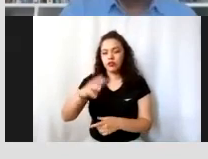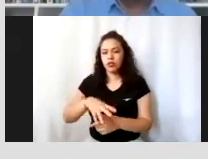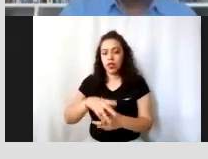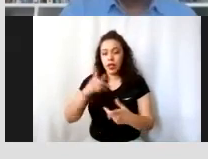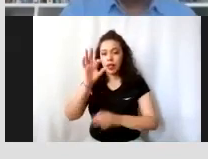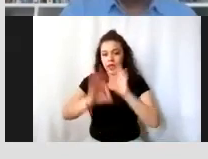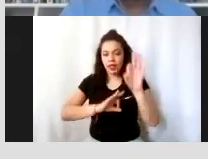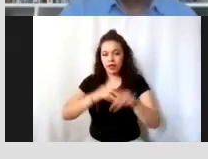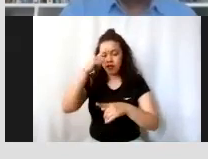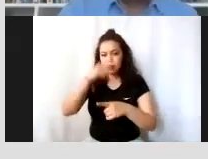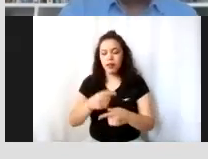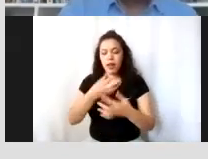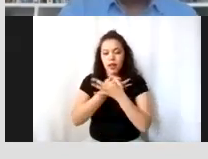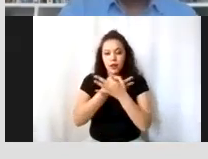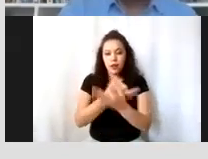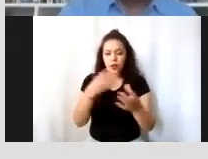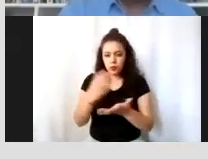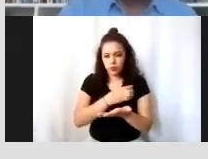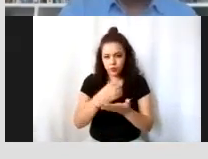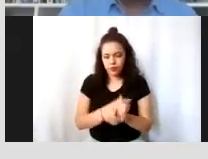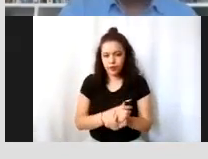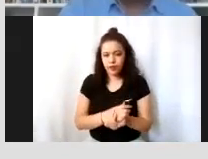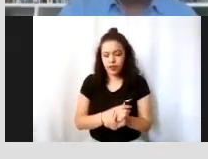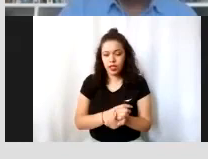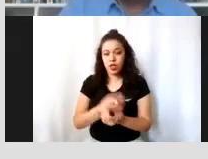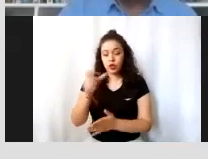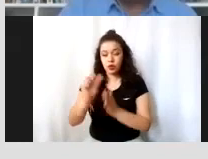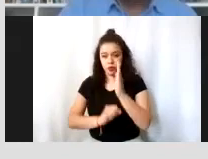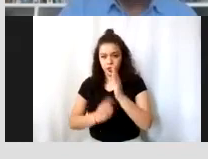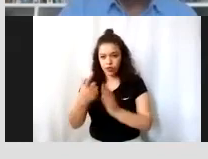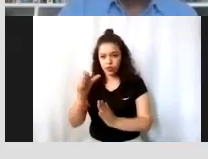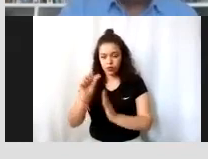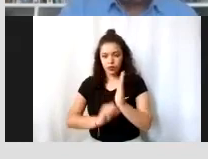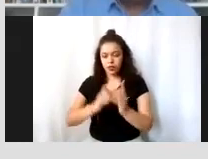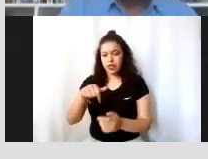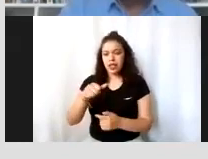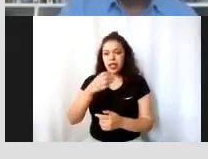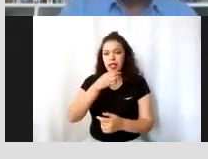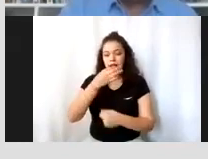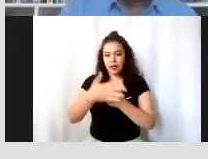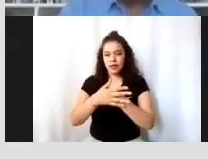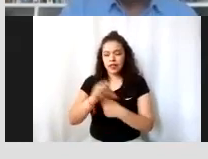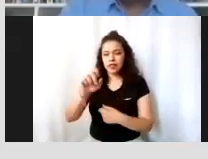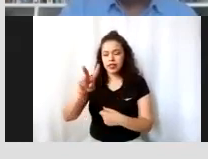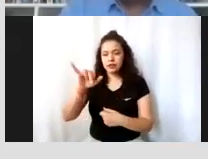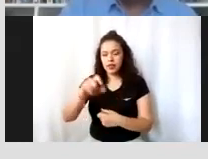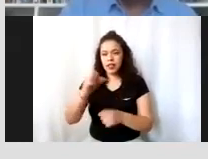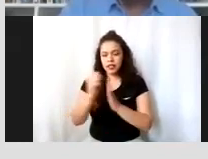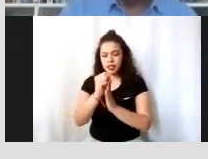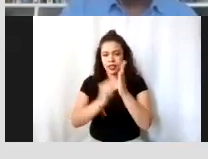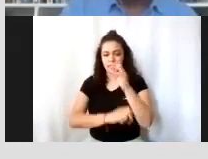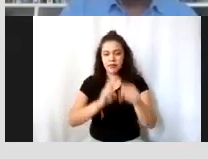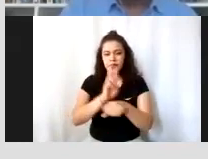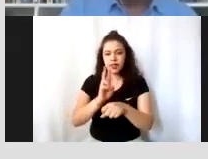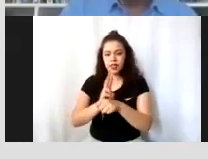rehabilitación de adicciones. Se entregan mensualmente los reportes del CISBEA, sistema de vigilancia epidemiológica de